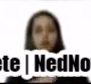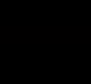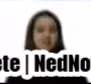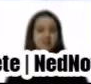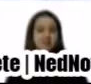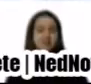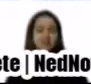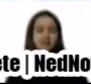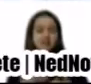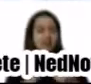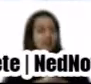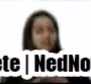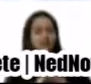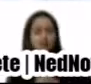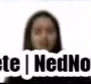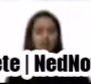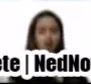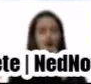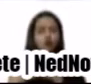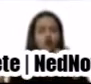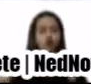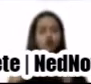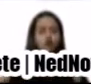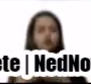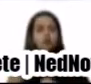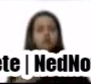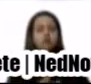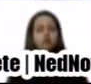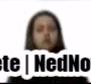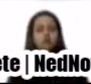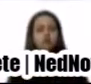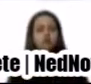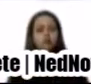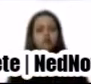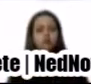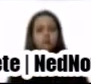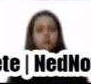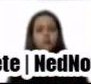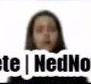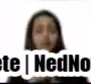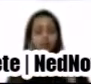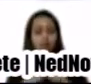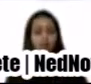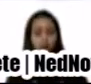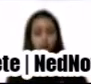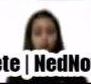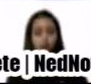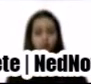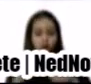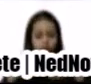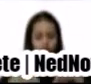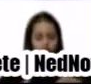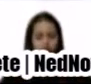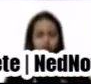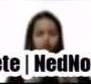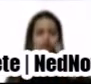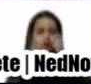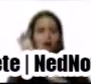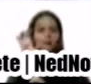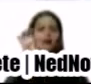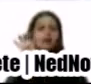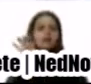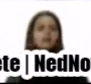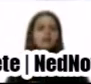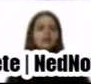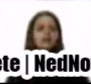en 1987. Es un servil personaje que solo sirve a esos intereses del régimen, encarcelando sin pruebas